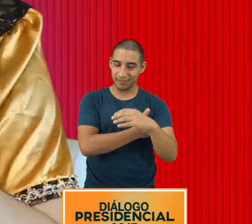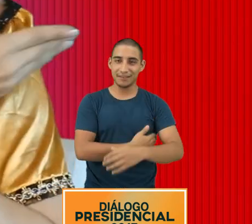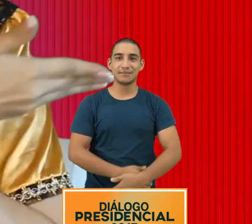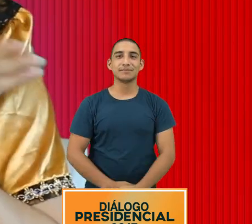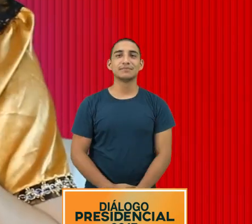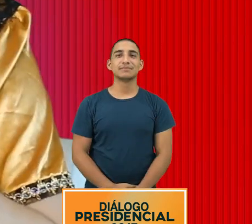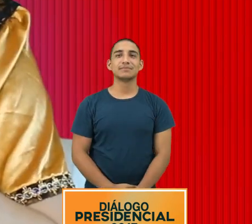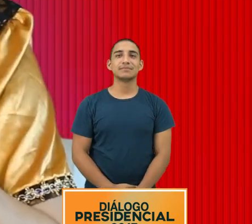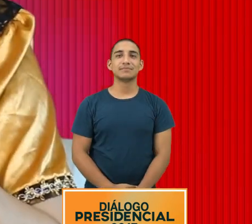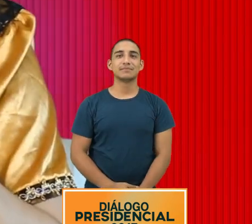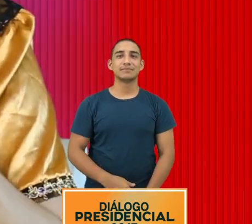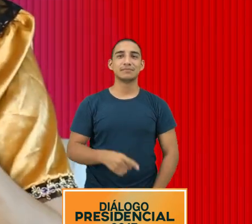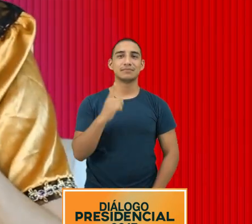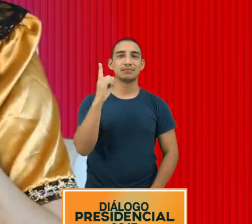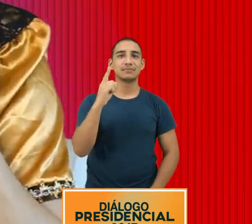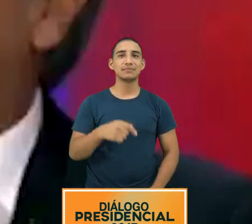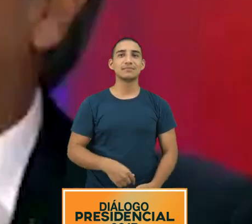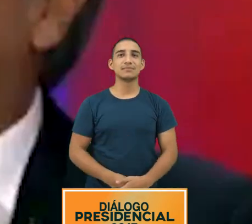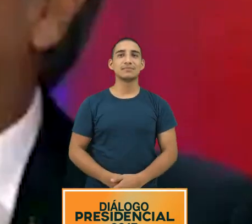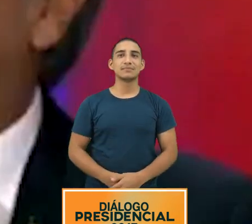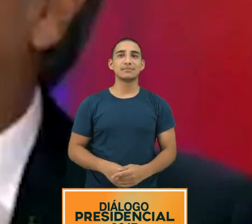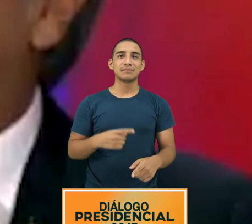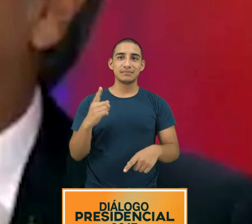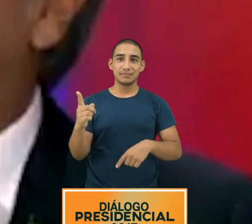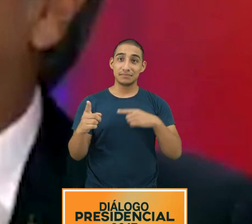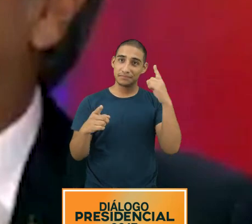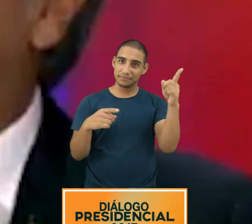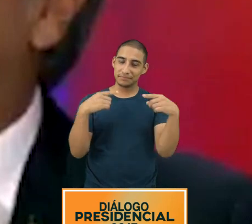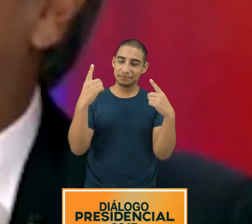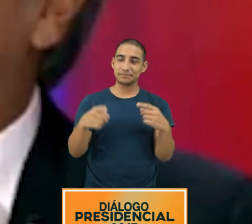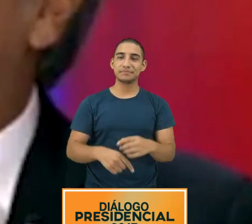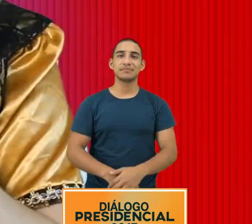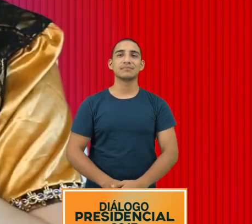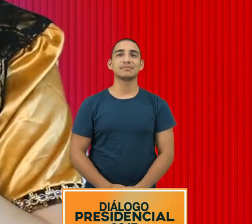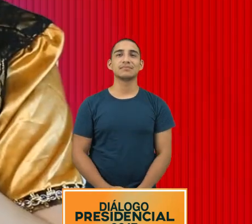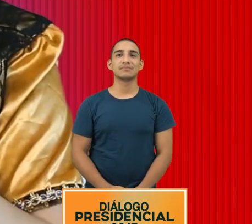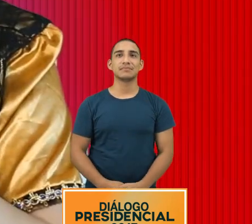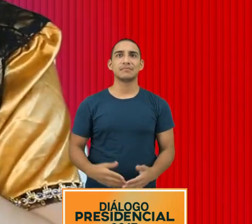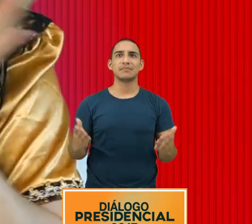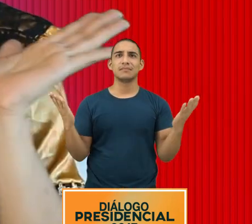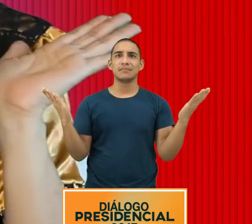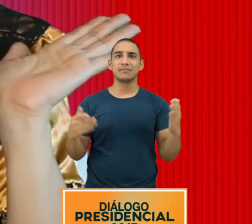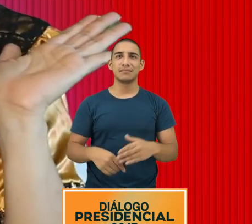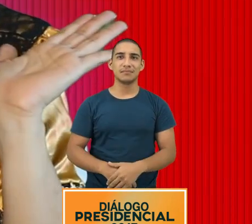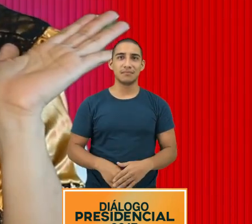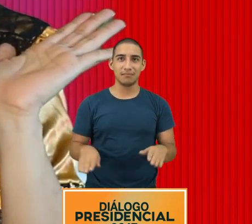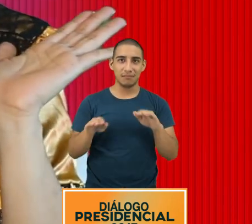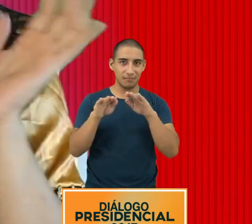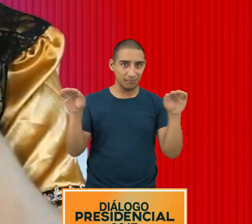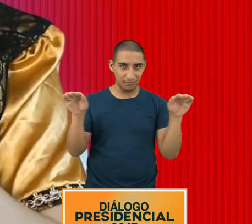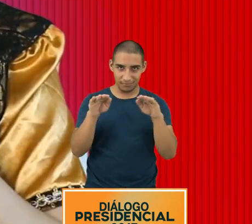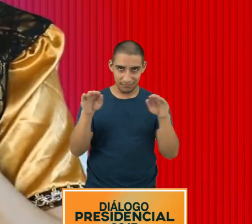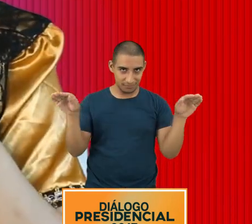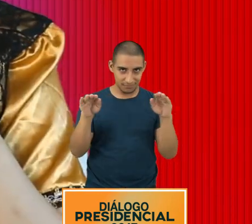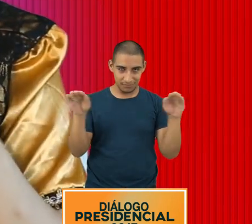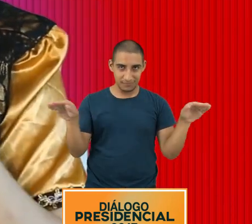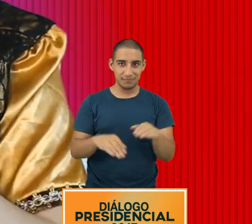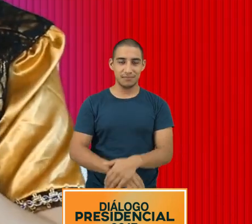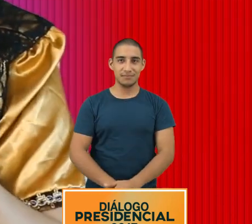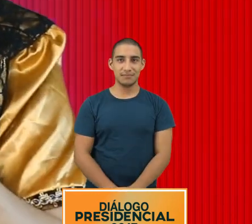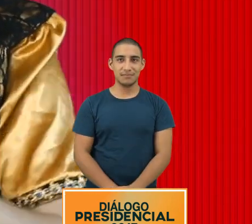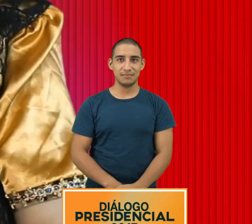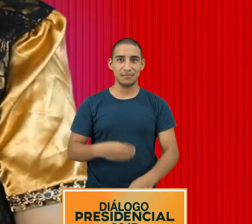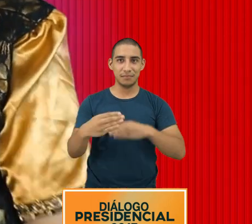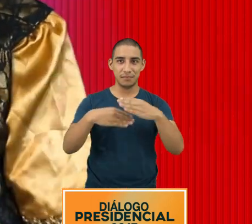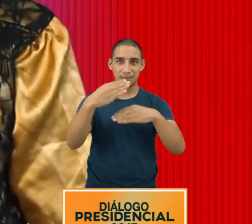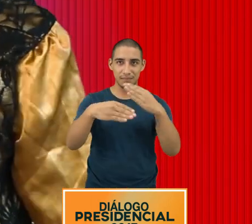al candidato de continuemos cómo estás dice que ya lo hecho todo todo media será Pues no dice que vene por